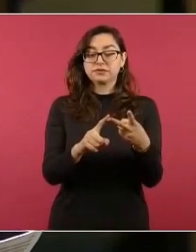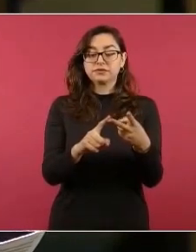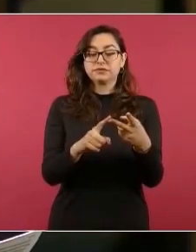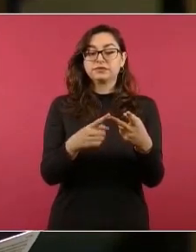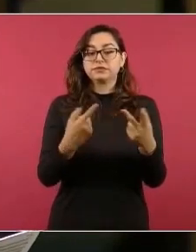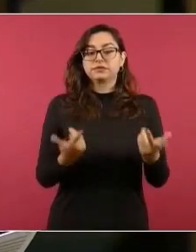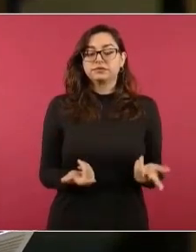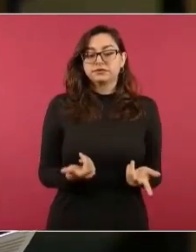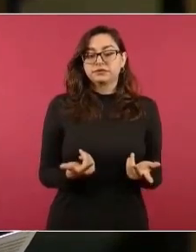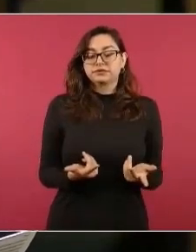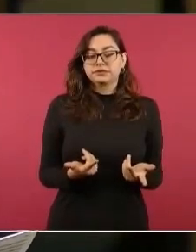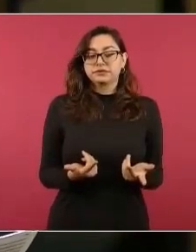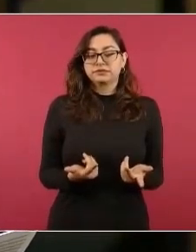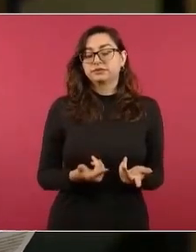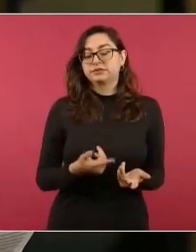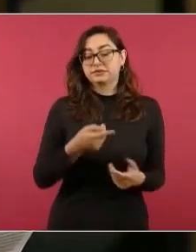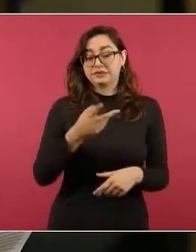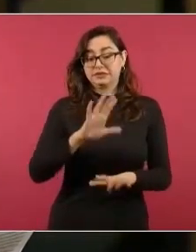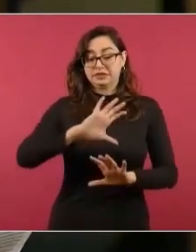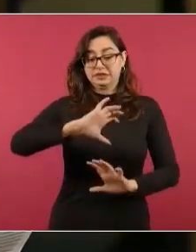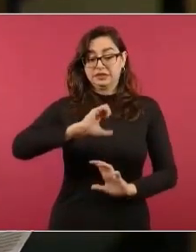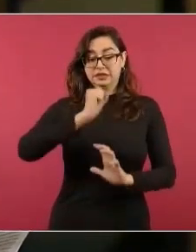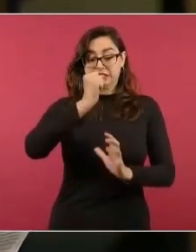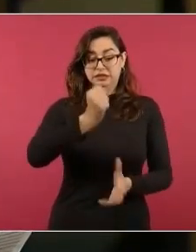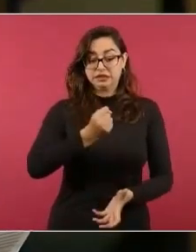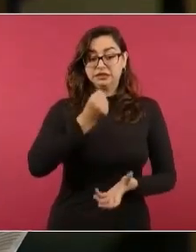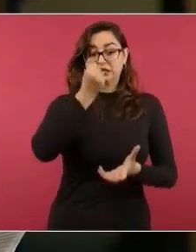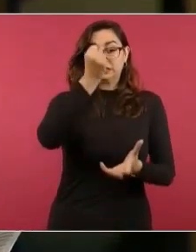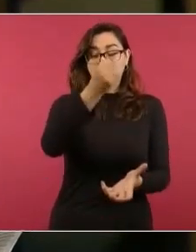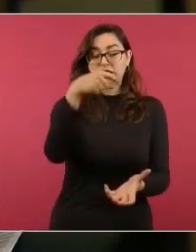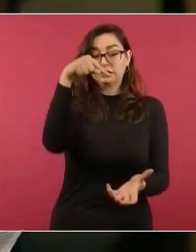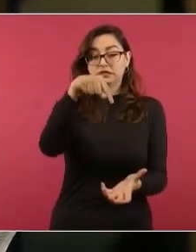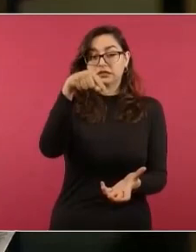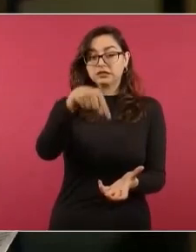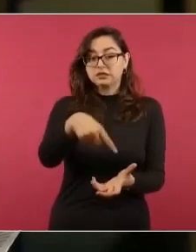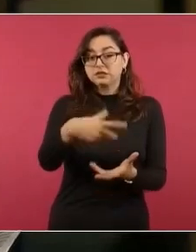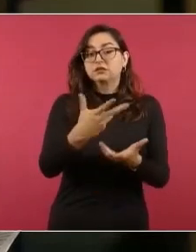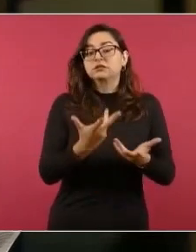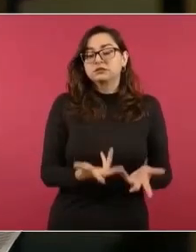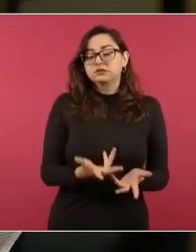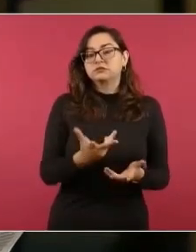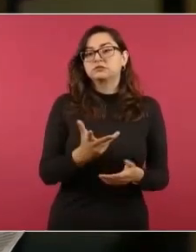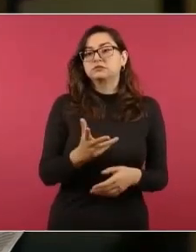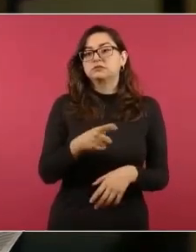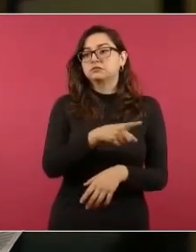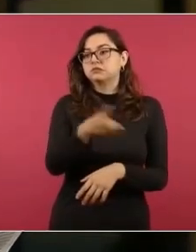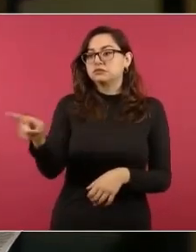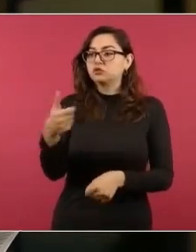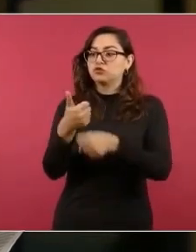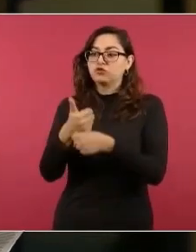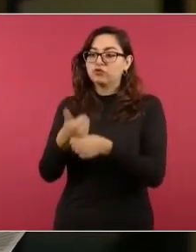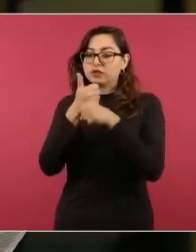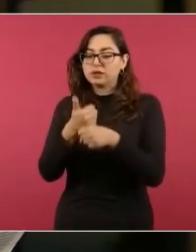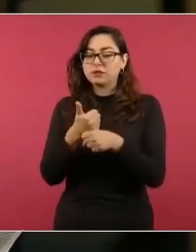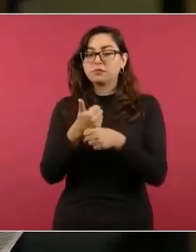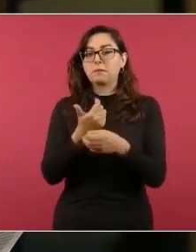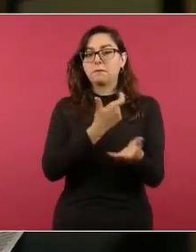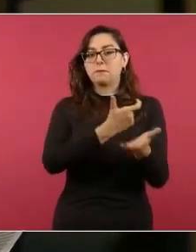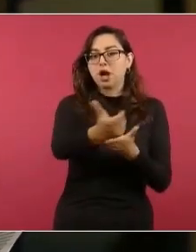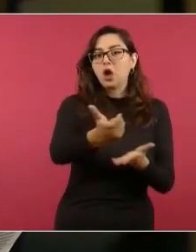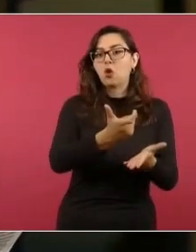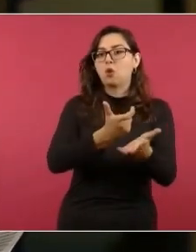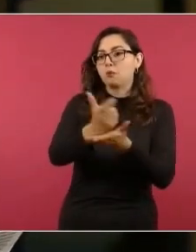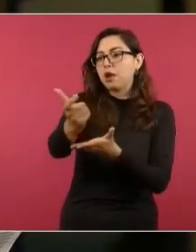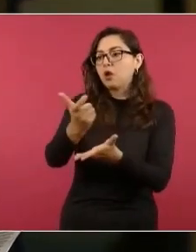SEAV se destina a pagar las recomendaciones de reparación que se dictaminan y que realmente